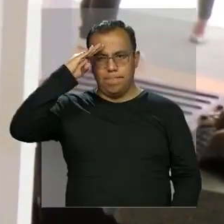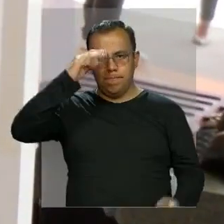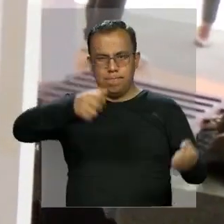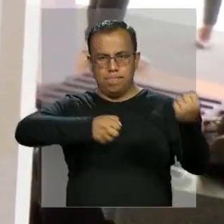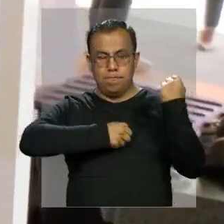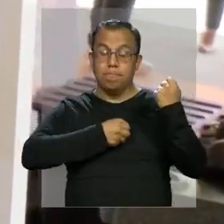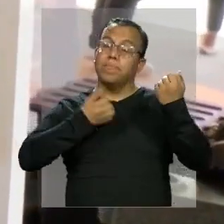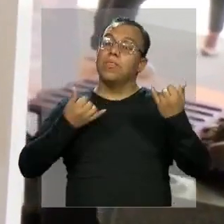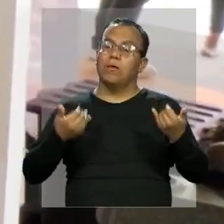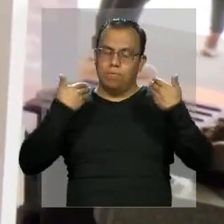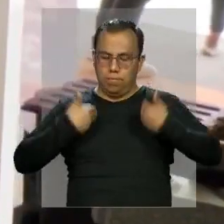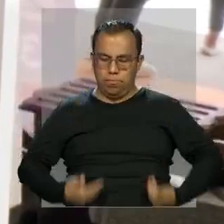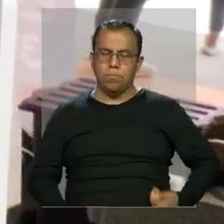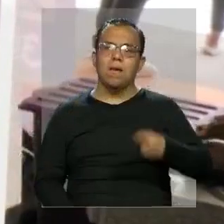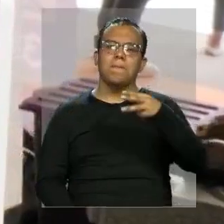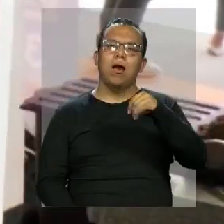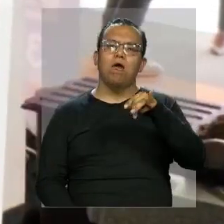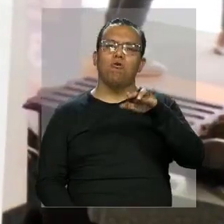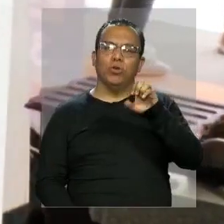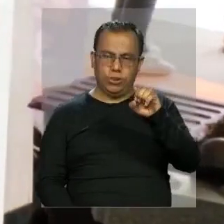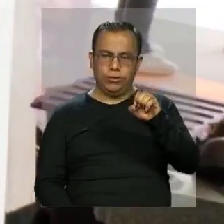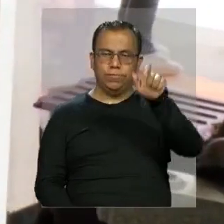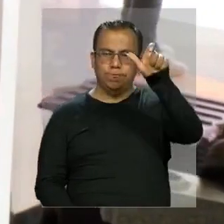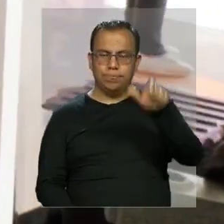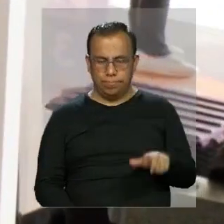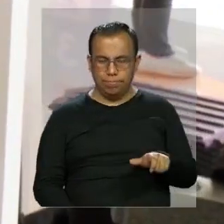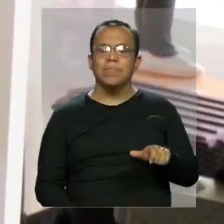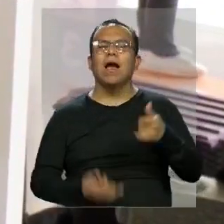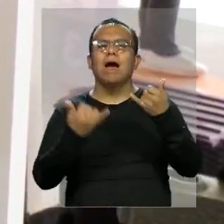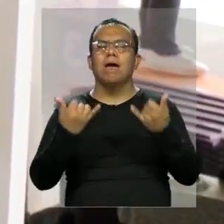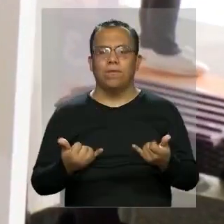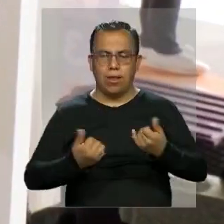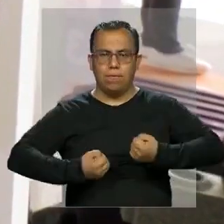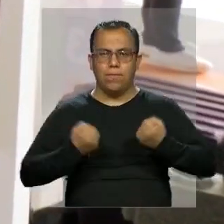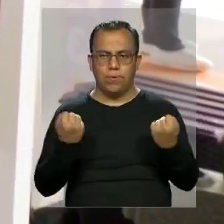Soy Mauricio René Pichot Elles, ahora Bogotá en Minutos.